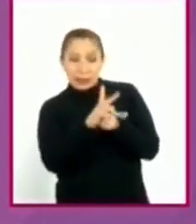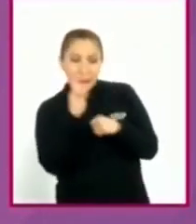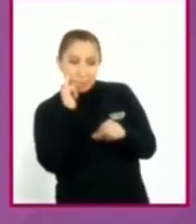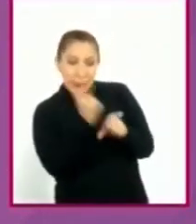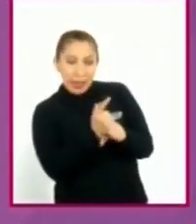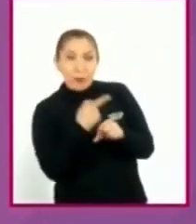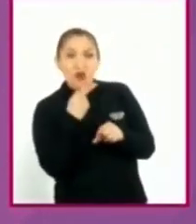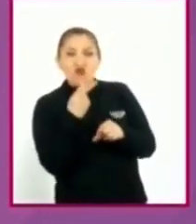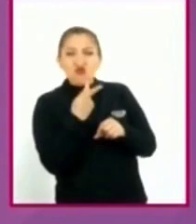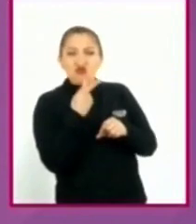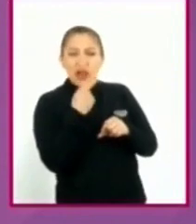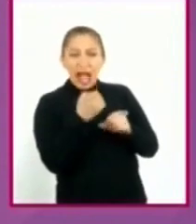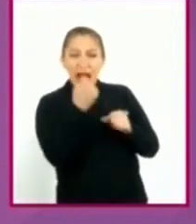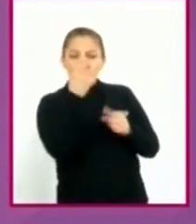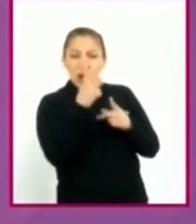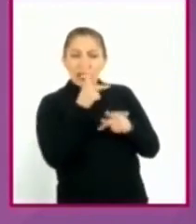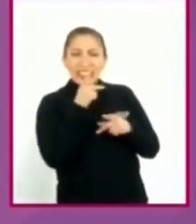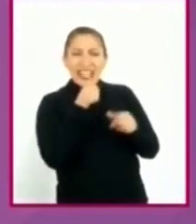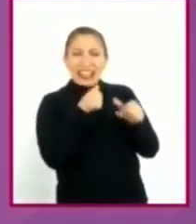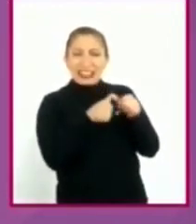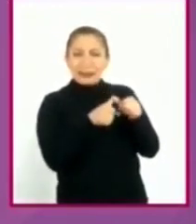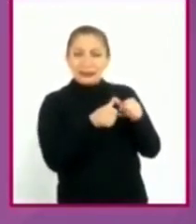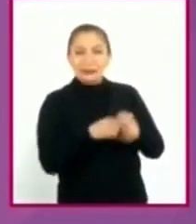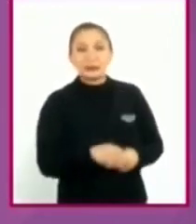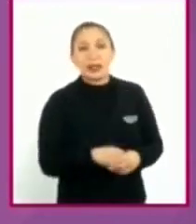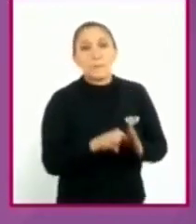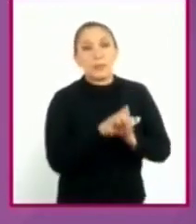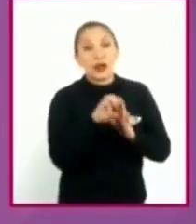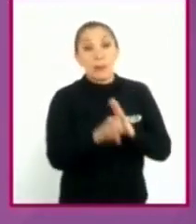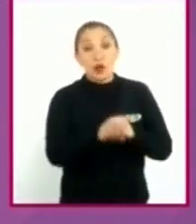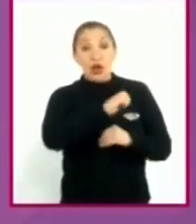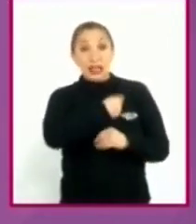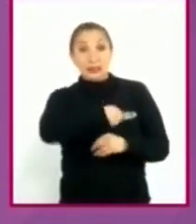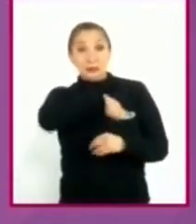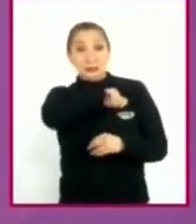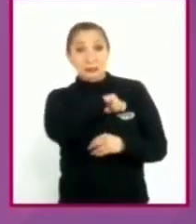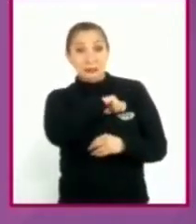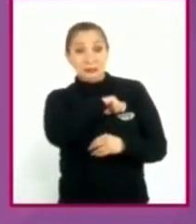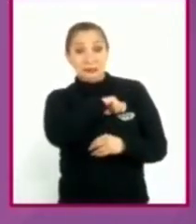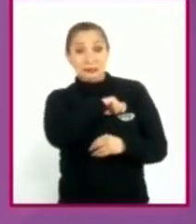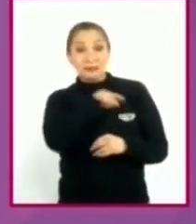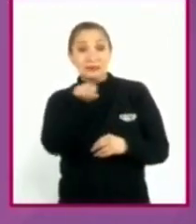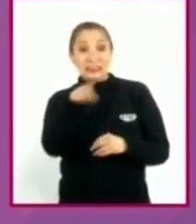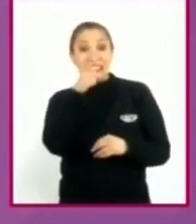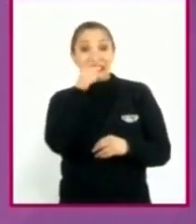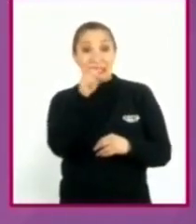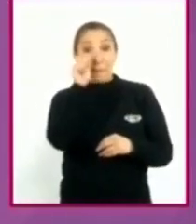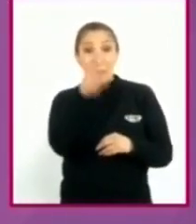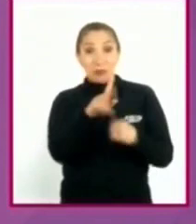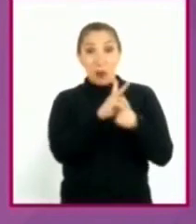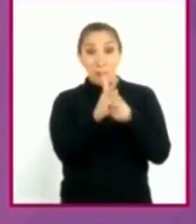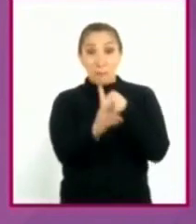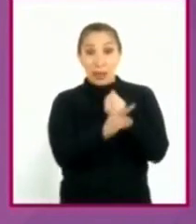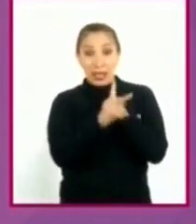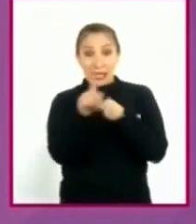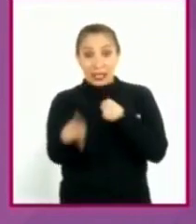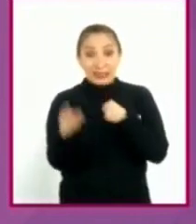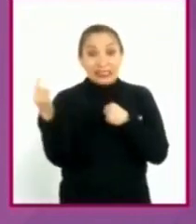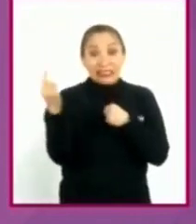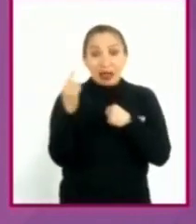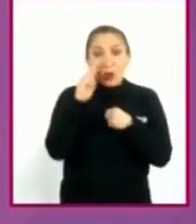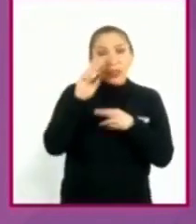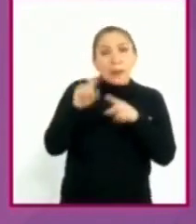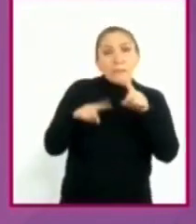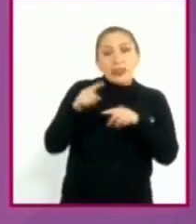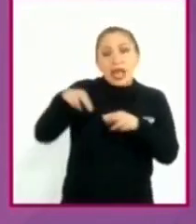la pronunciación de algunas letras. Tal es el caso de España, donde incluso en el mismo país, dependiendo de la